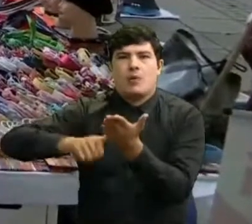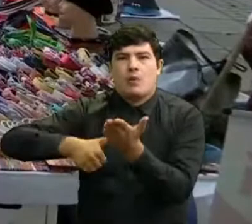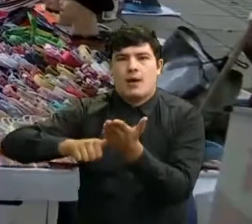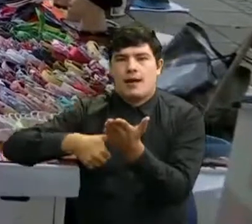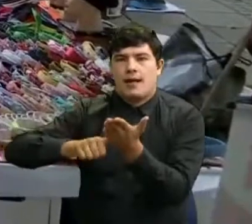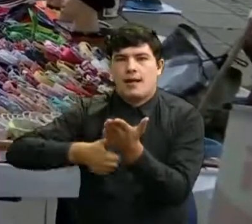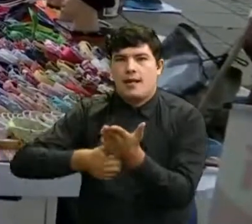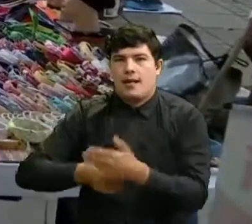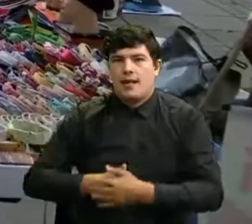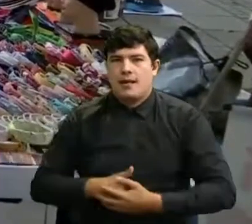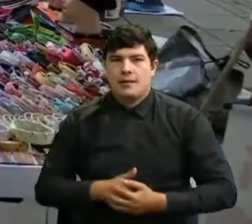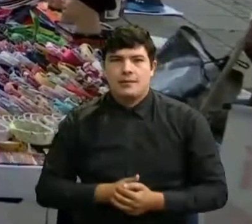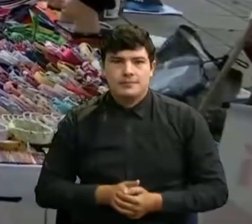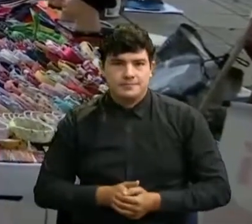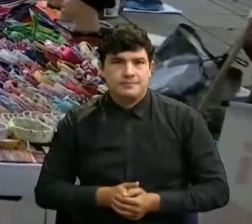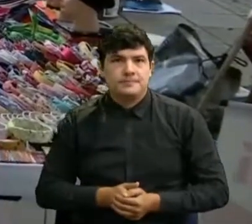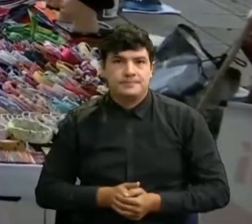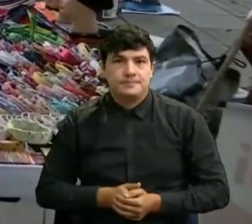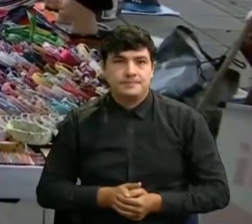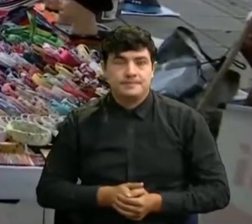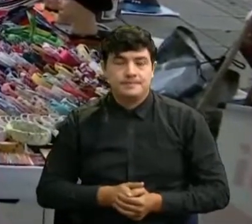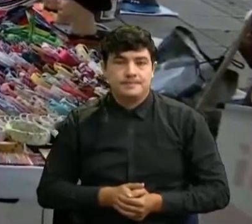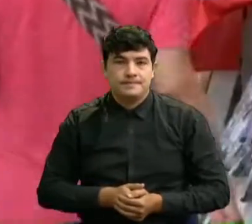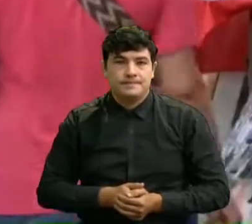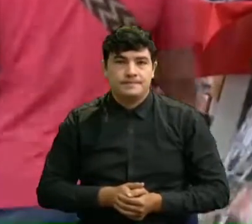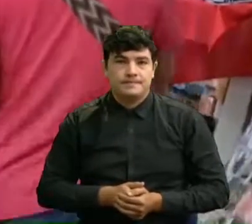pico y cédula aquí en la ciudad de Bucaramanga.